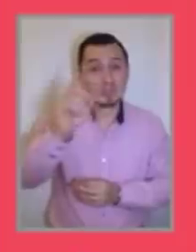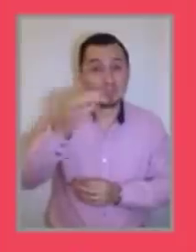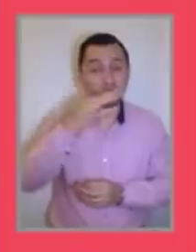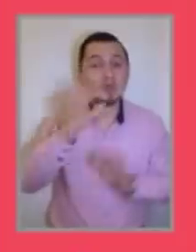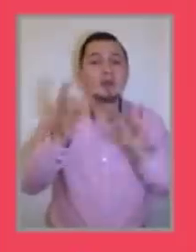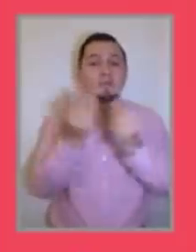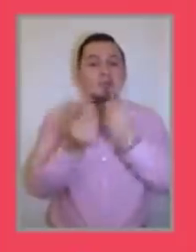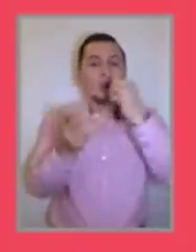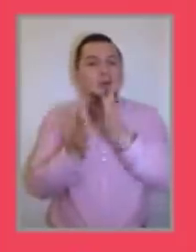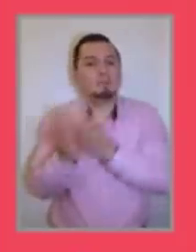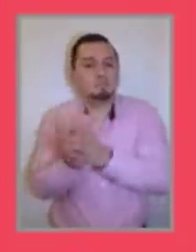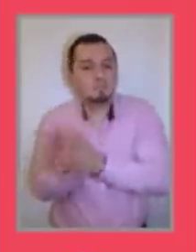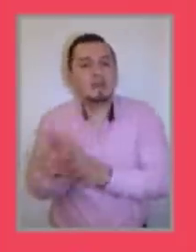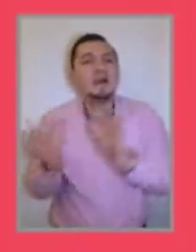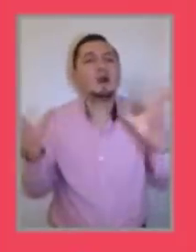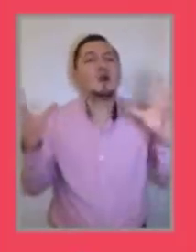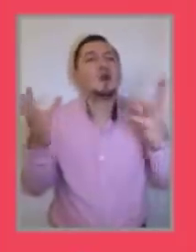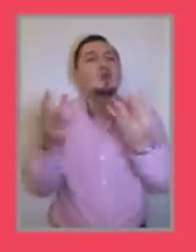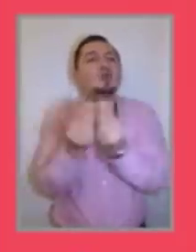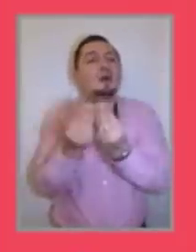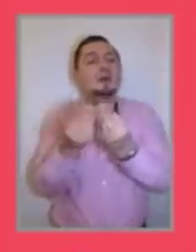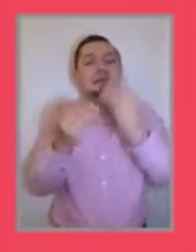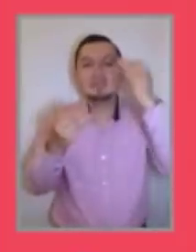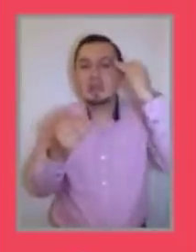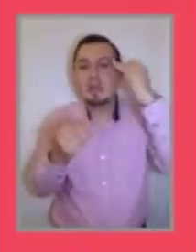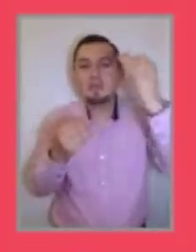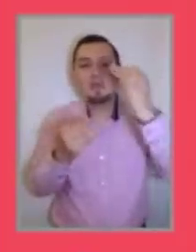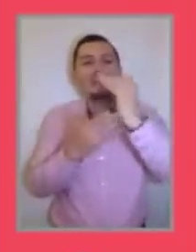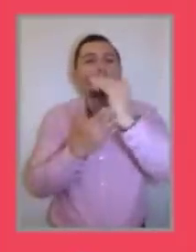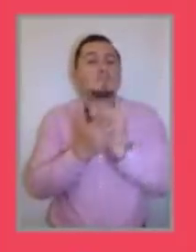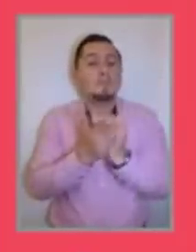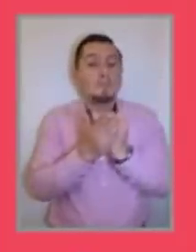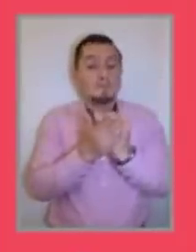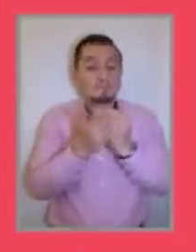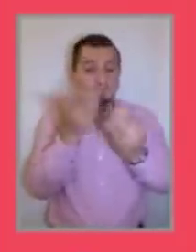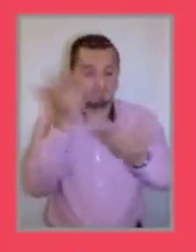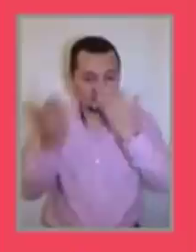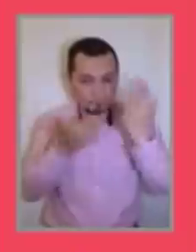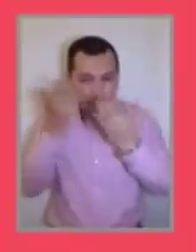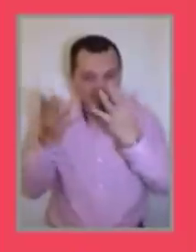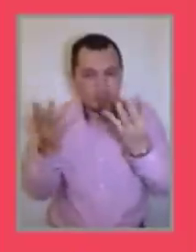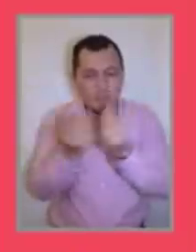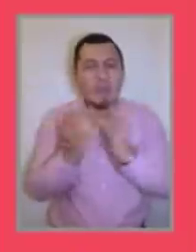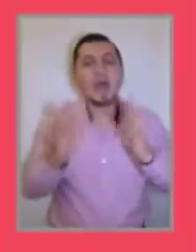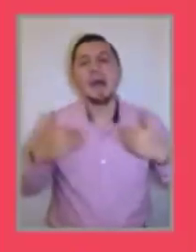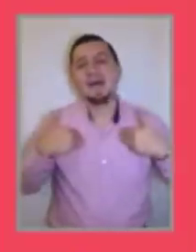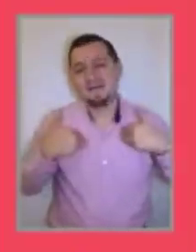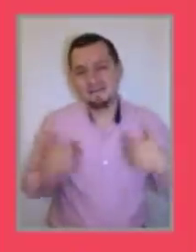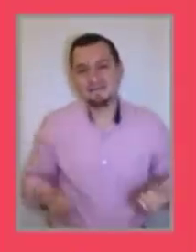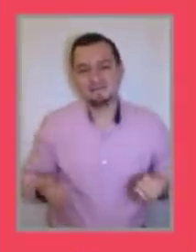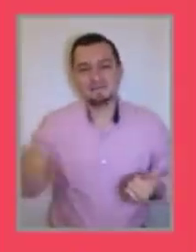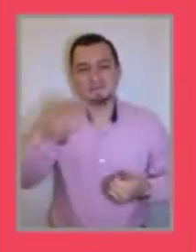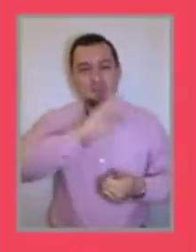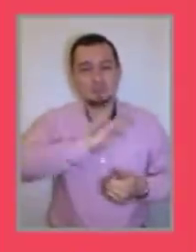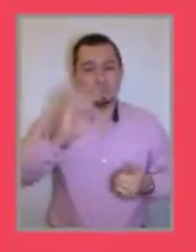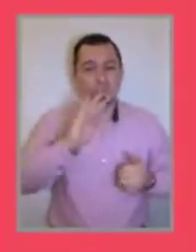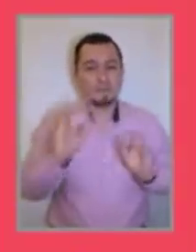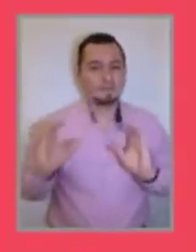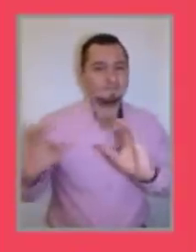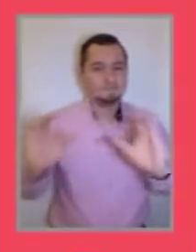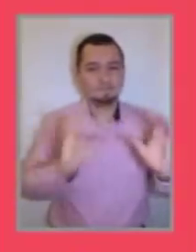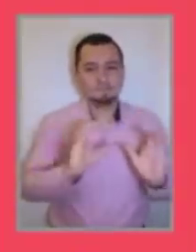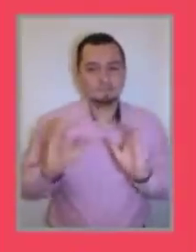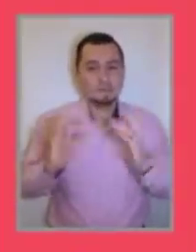cada vez se entiende mejor cómo se propaga la enfermedad y los espacios ventilados es lo deseable, y en ese sentido estamos protegiendo a